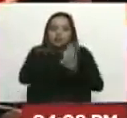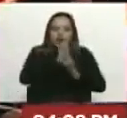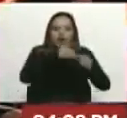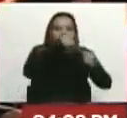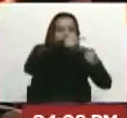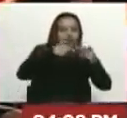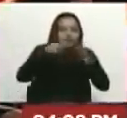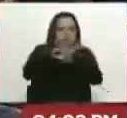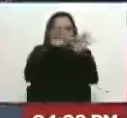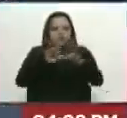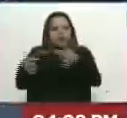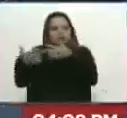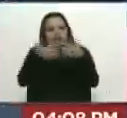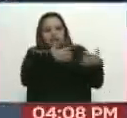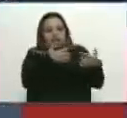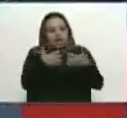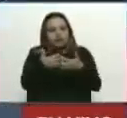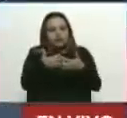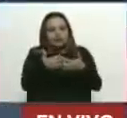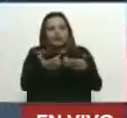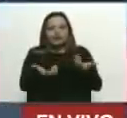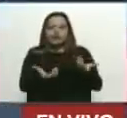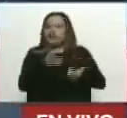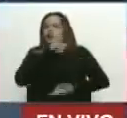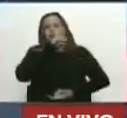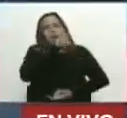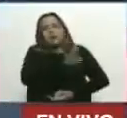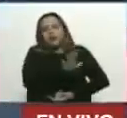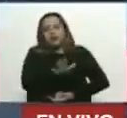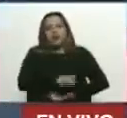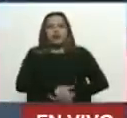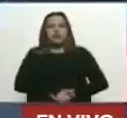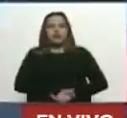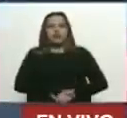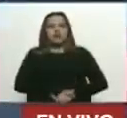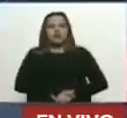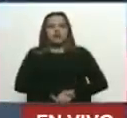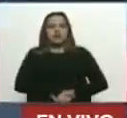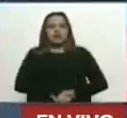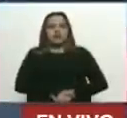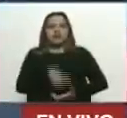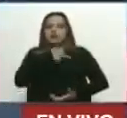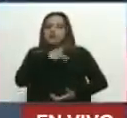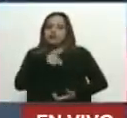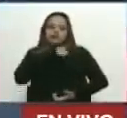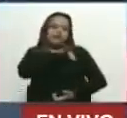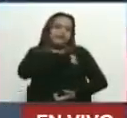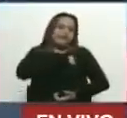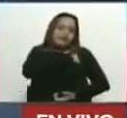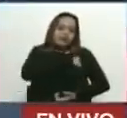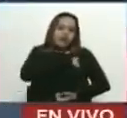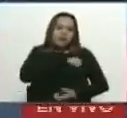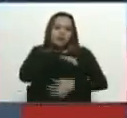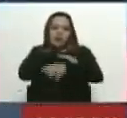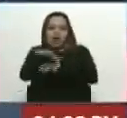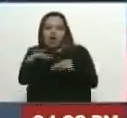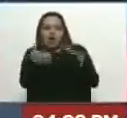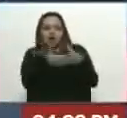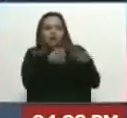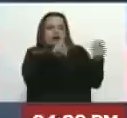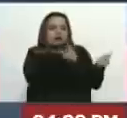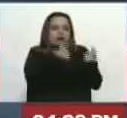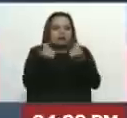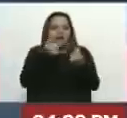guerra que son infames y a los cuales lamentablemente la mayoría de las clases dominantes